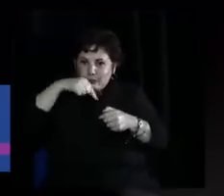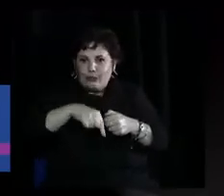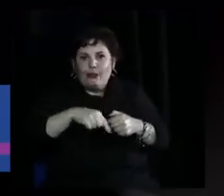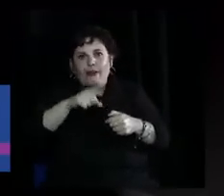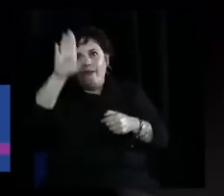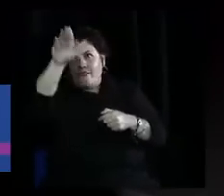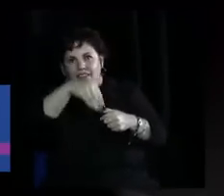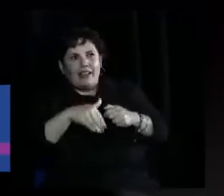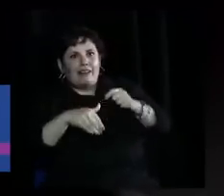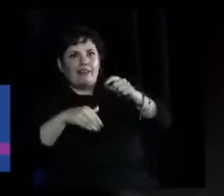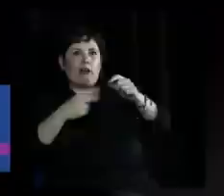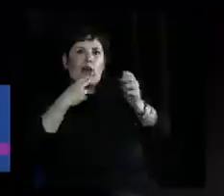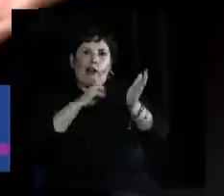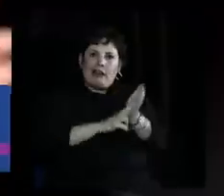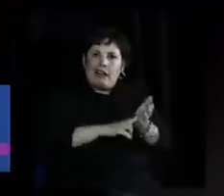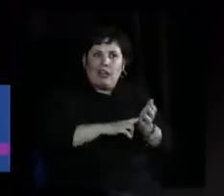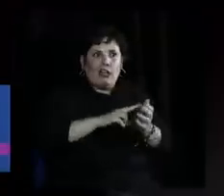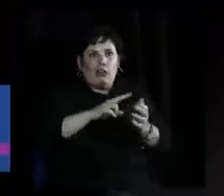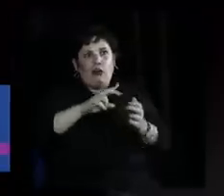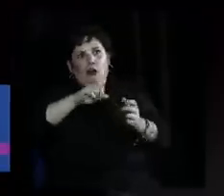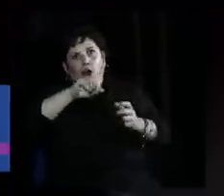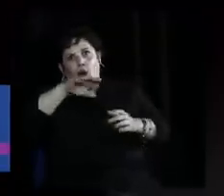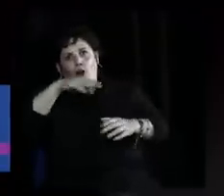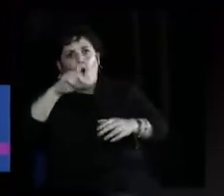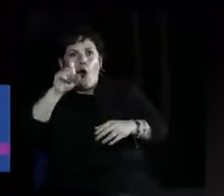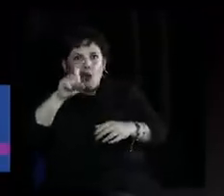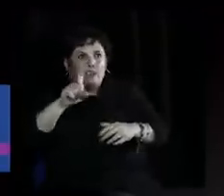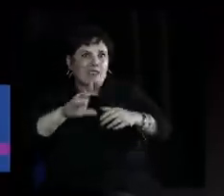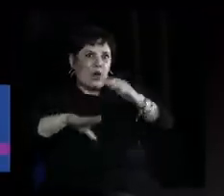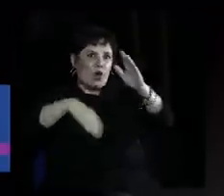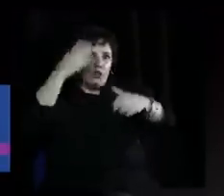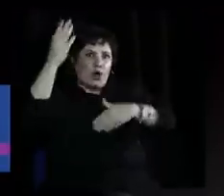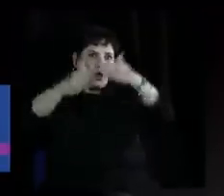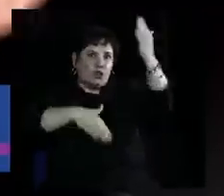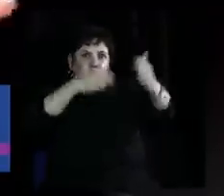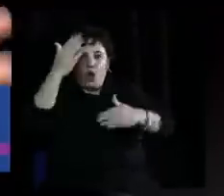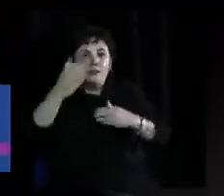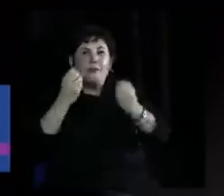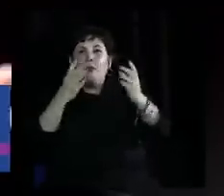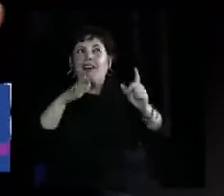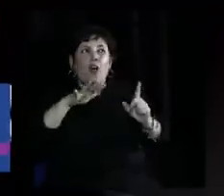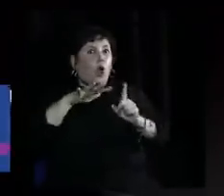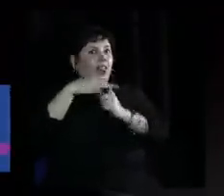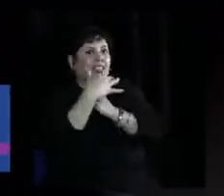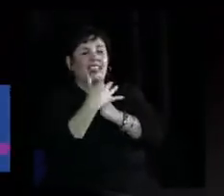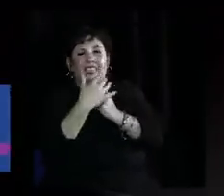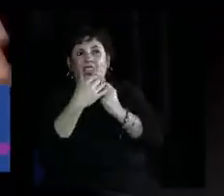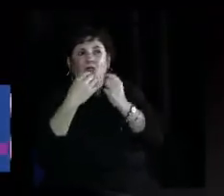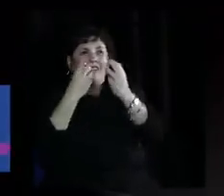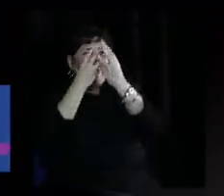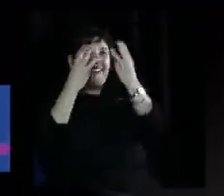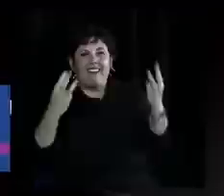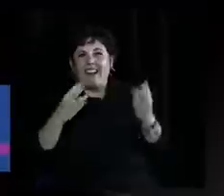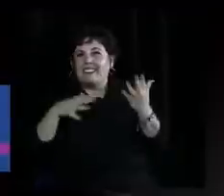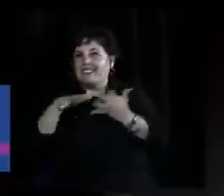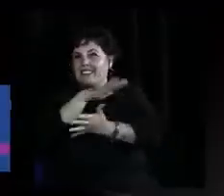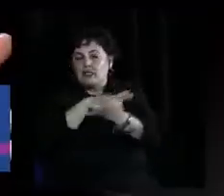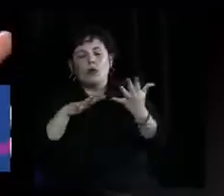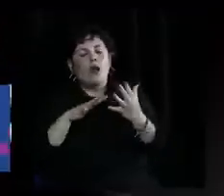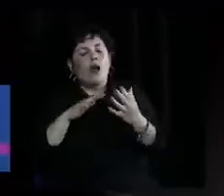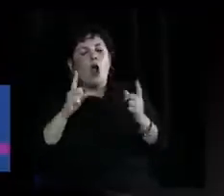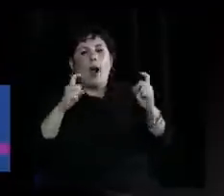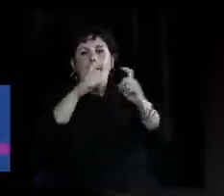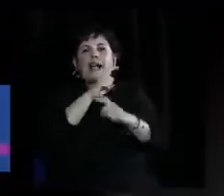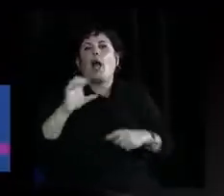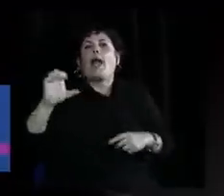tener a FOSE, al Correo, vas a tener... porque en realidad hay un contexto general que está realmente complejo para las empresas